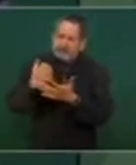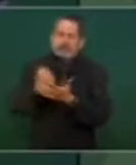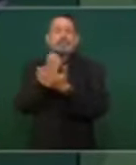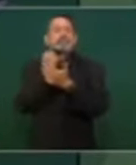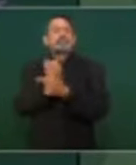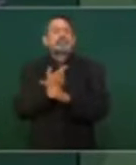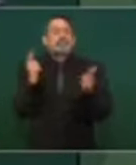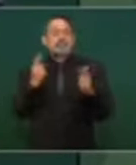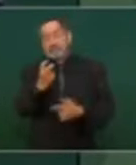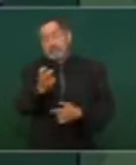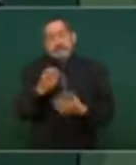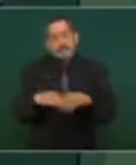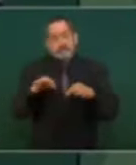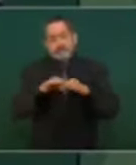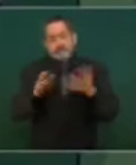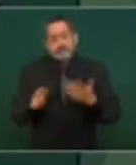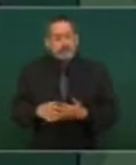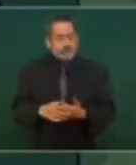convicciones,